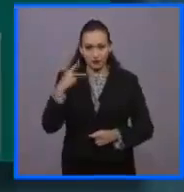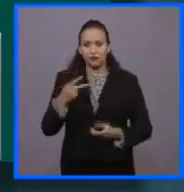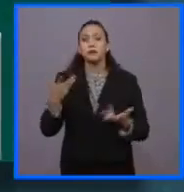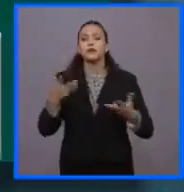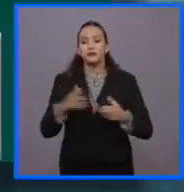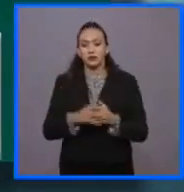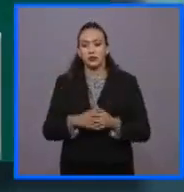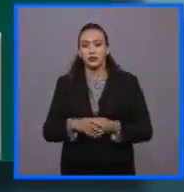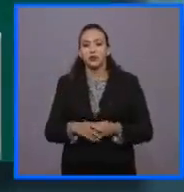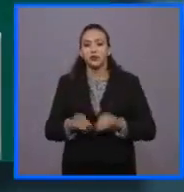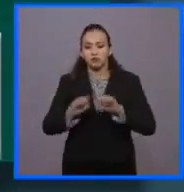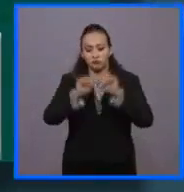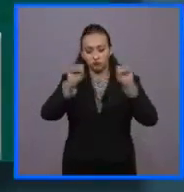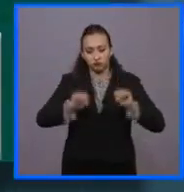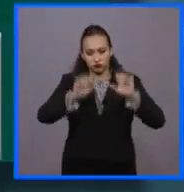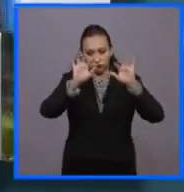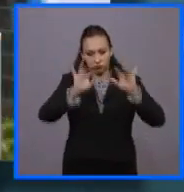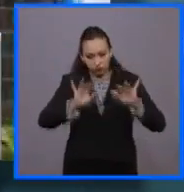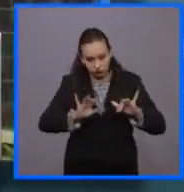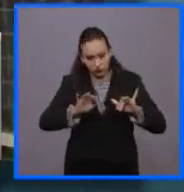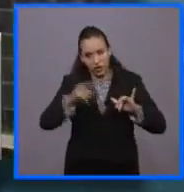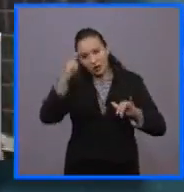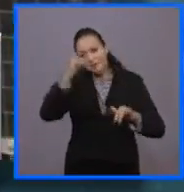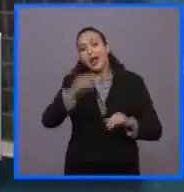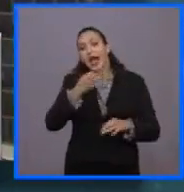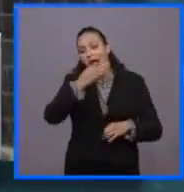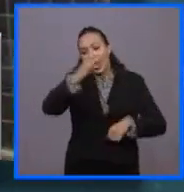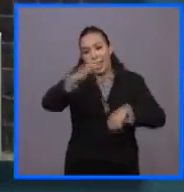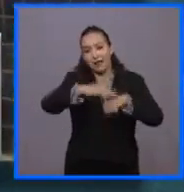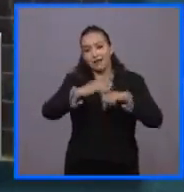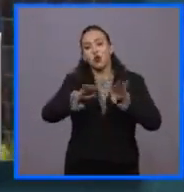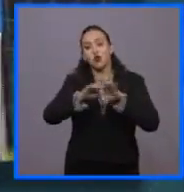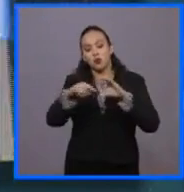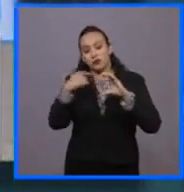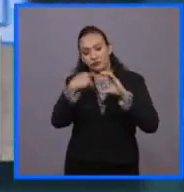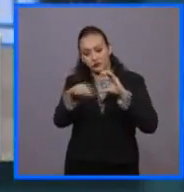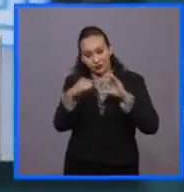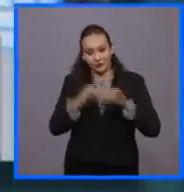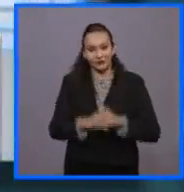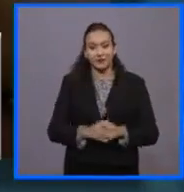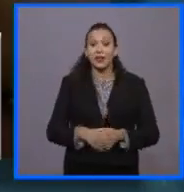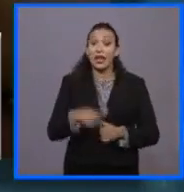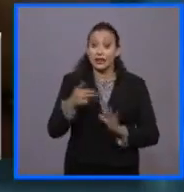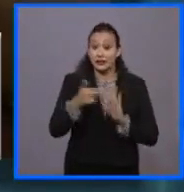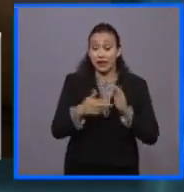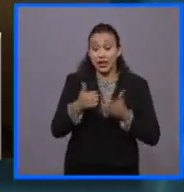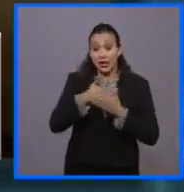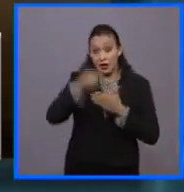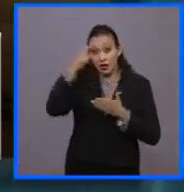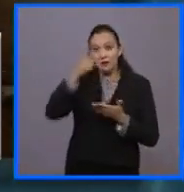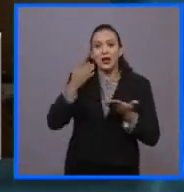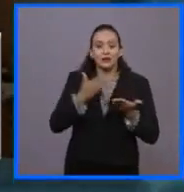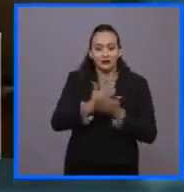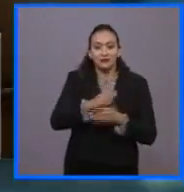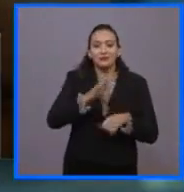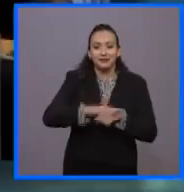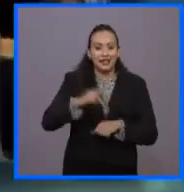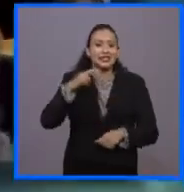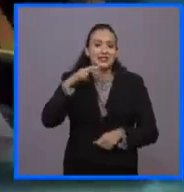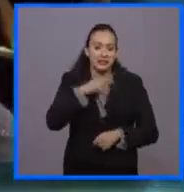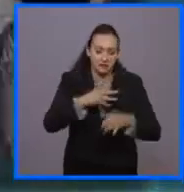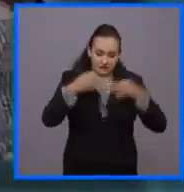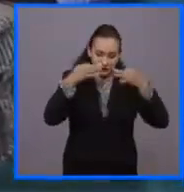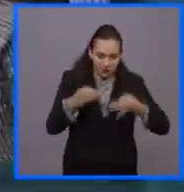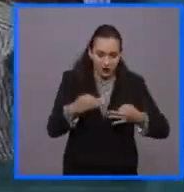el sistema de exhortos electrónicos, herramienta digital que transforma la impartición de justicia para hacerla más rápida y eficiente,